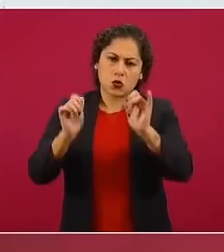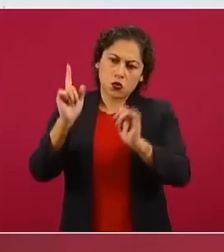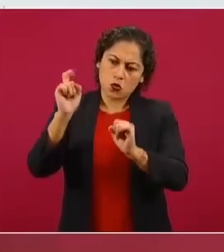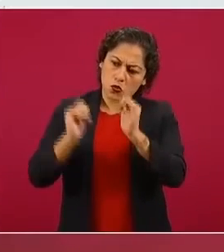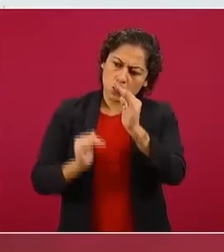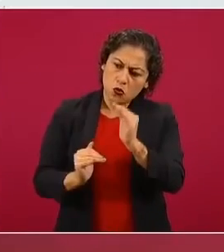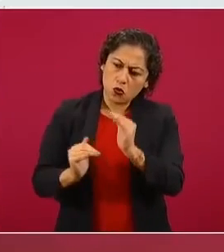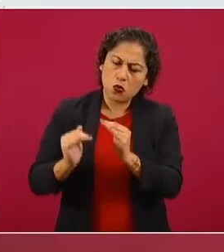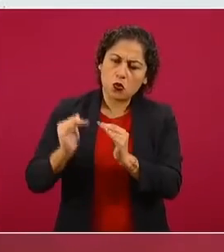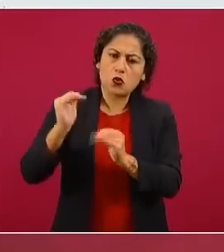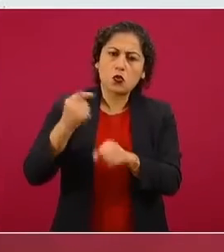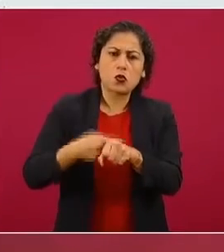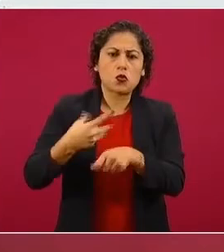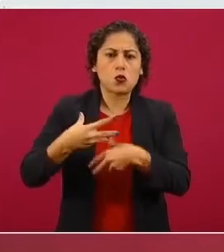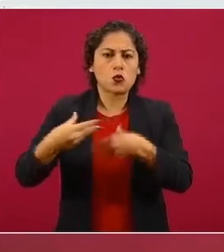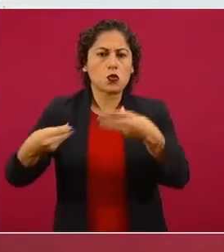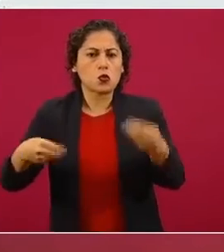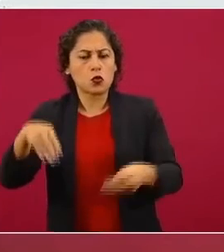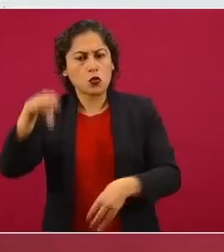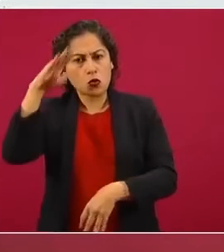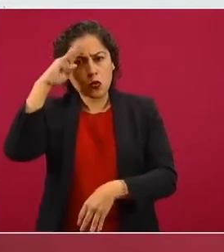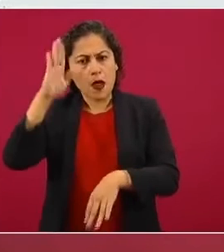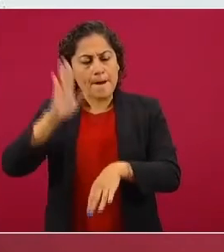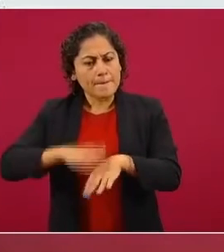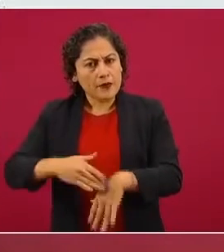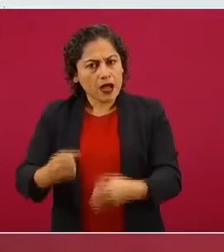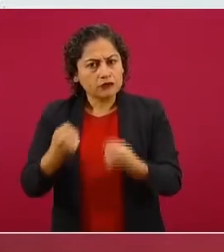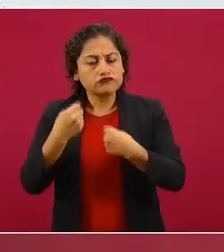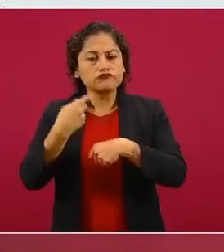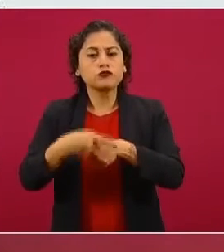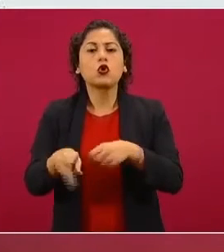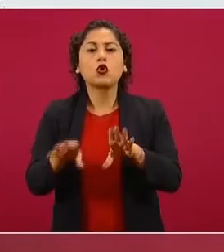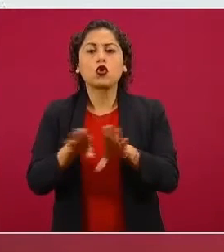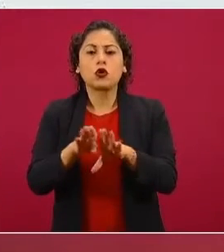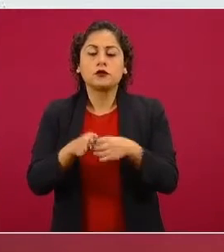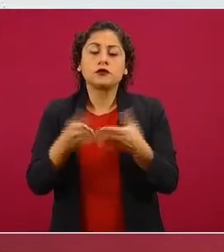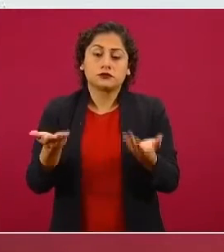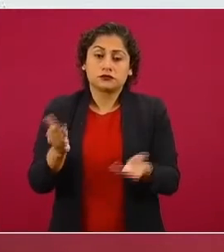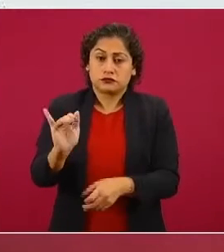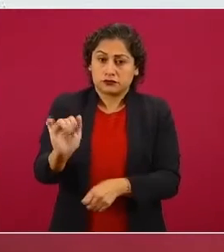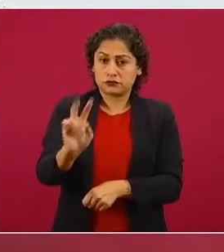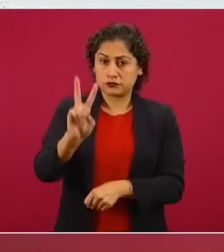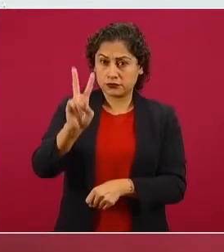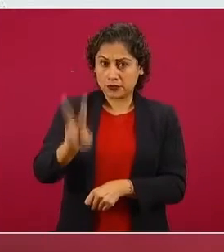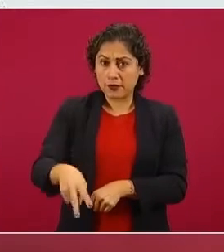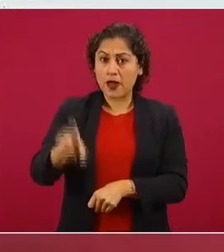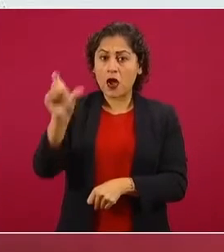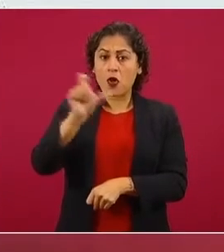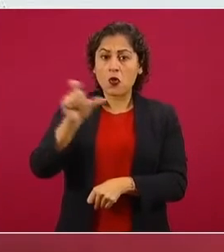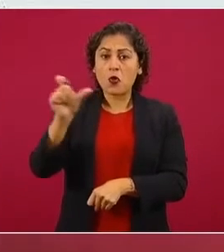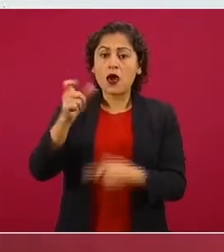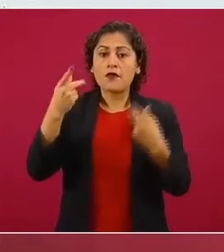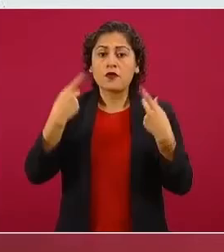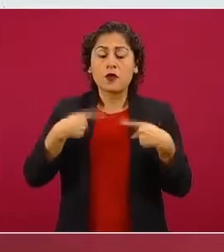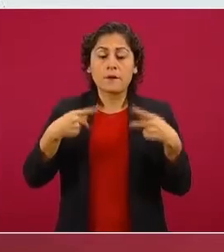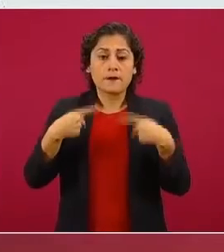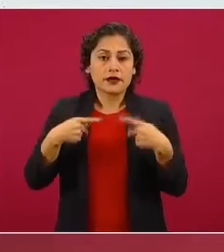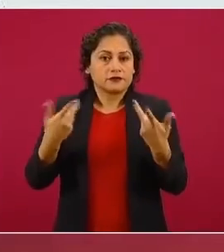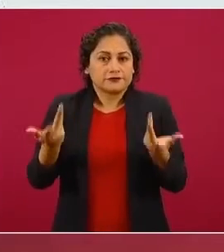riesgo epidémico. Ciertamente podría ser que algunos de los contagios se precipiten al momento en que las personas